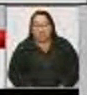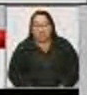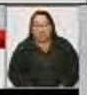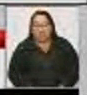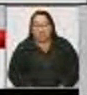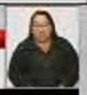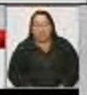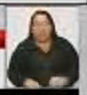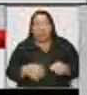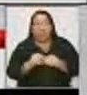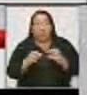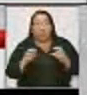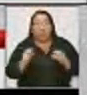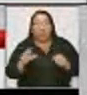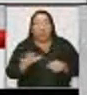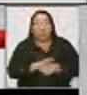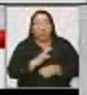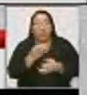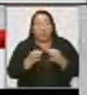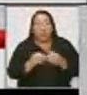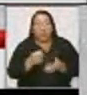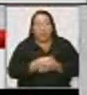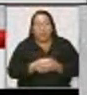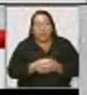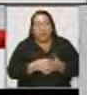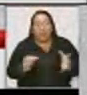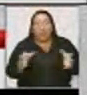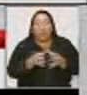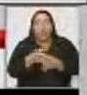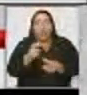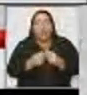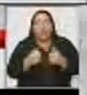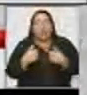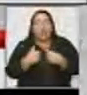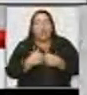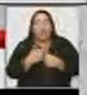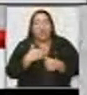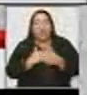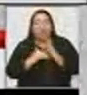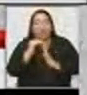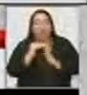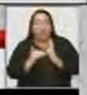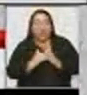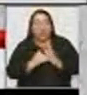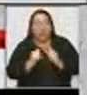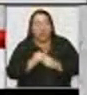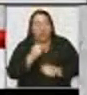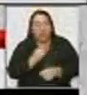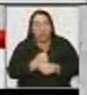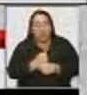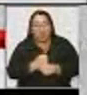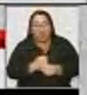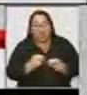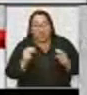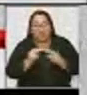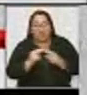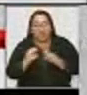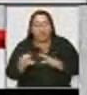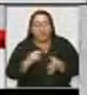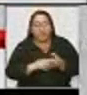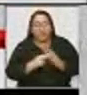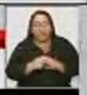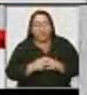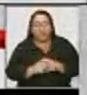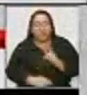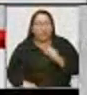La población económicamente activa ocupada asalariada es el conjunto de personas que, contando con la edad mínima establecida para trabajar, se encuentran